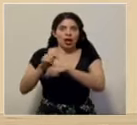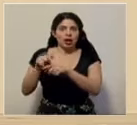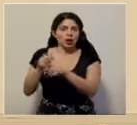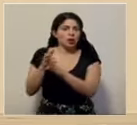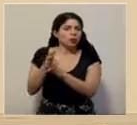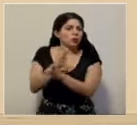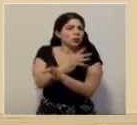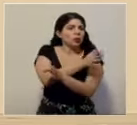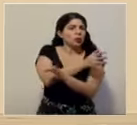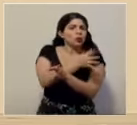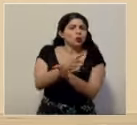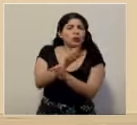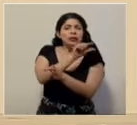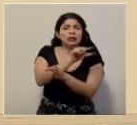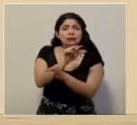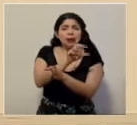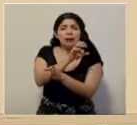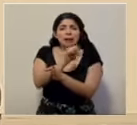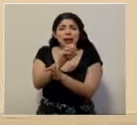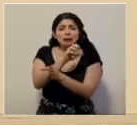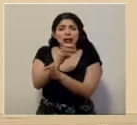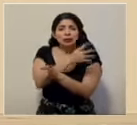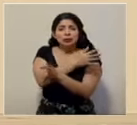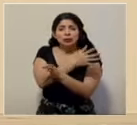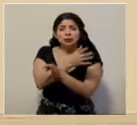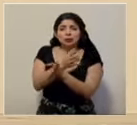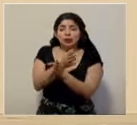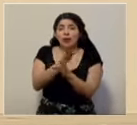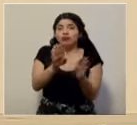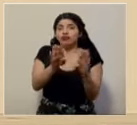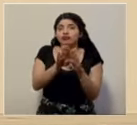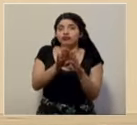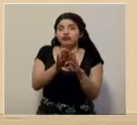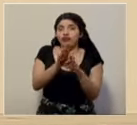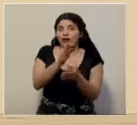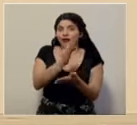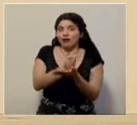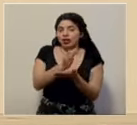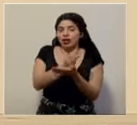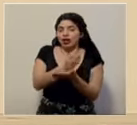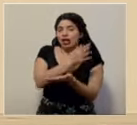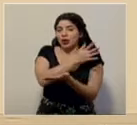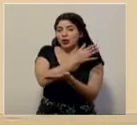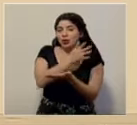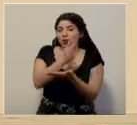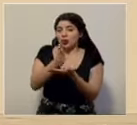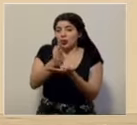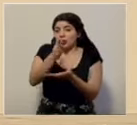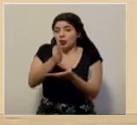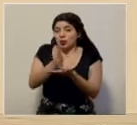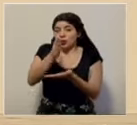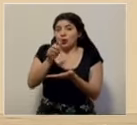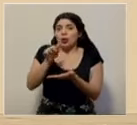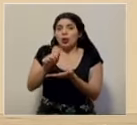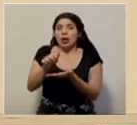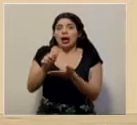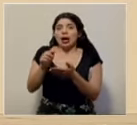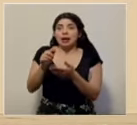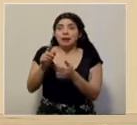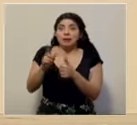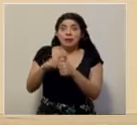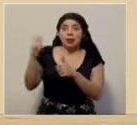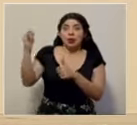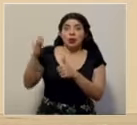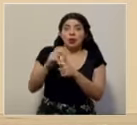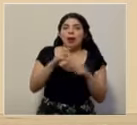de tantas semanas y tantos meses de estar cerradas nuestras fronteras internacionales, teníamos que prepararnos para